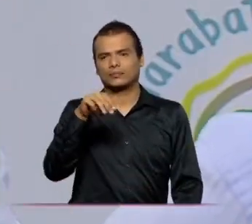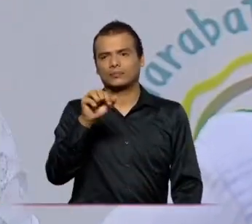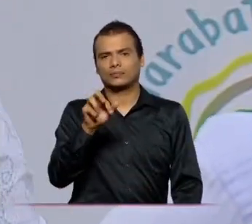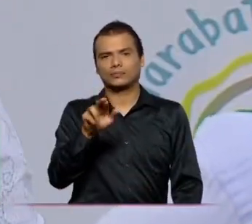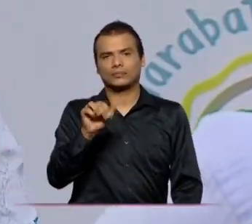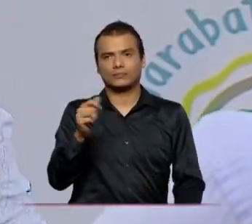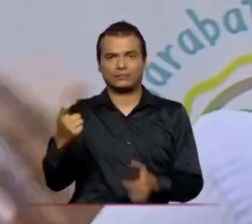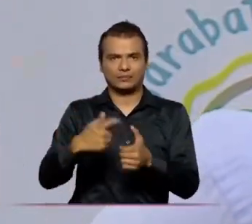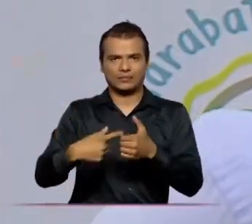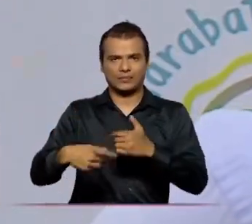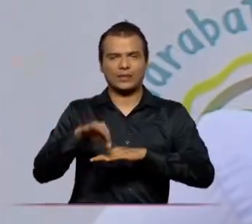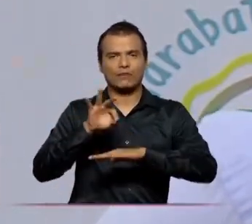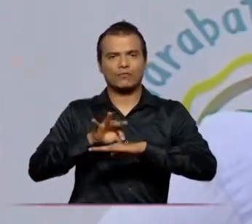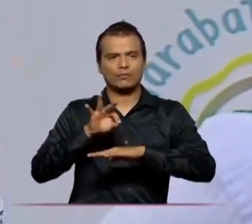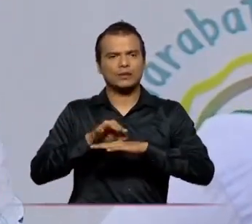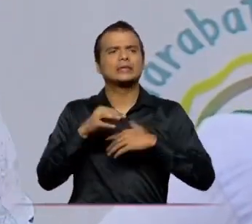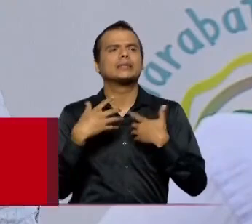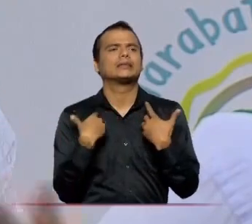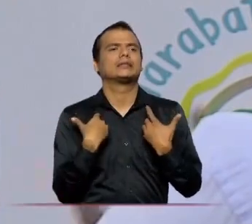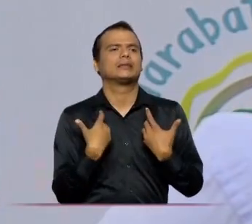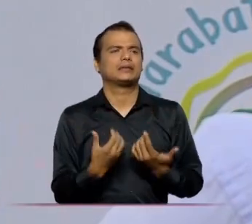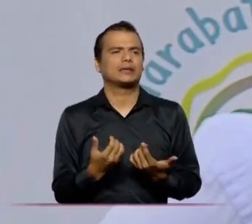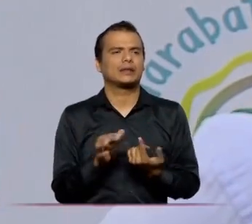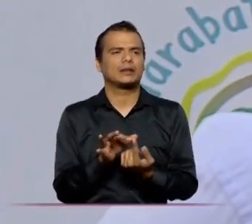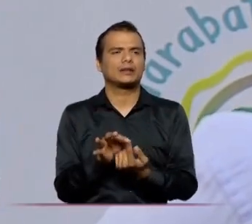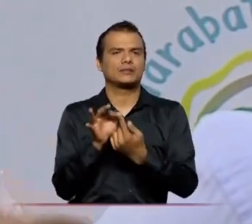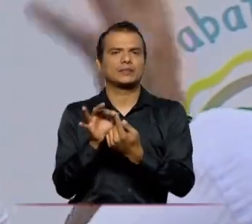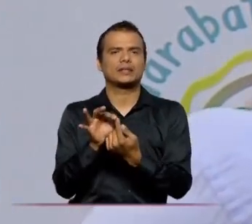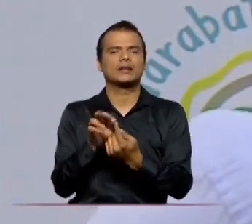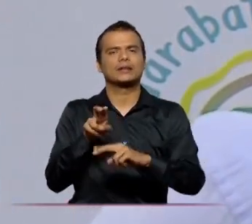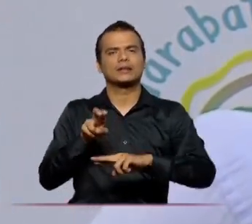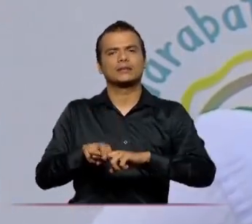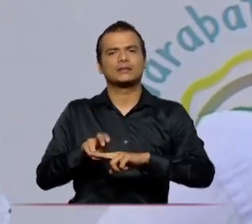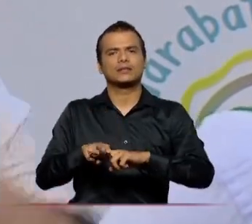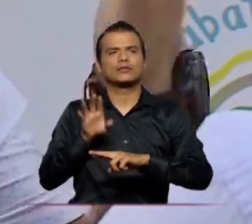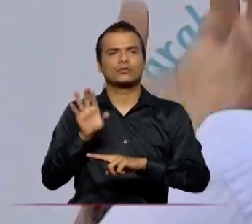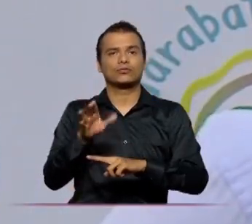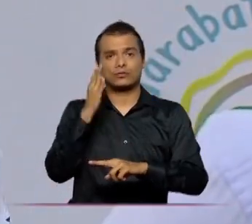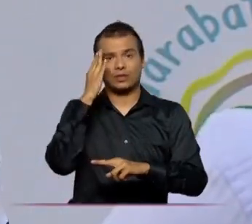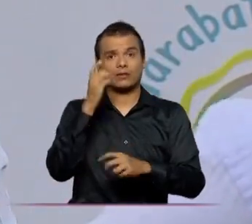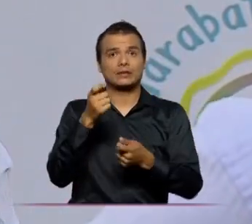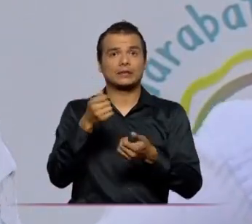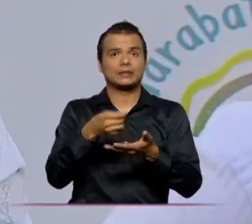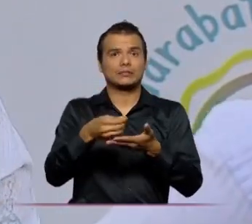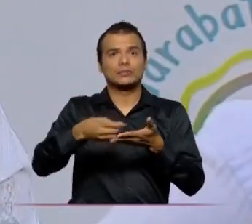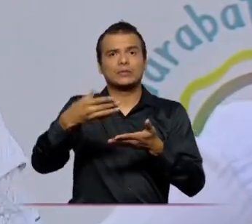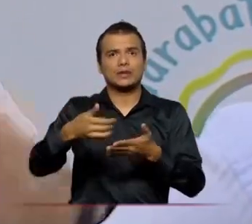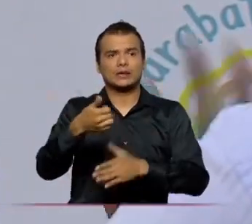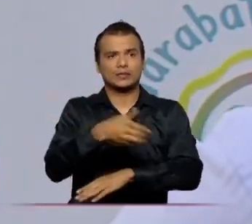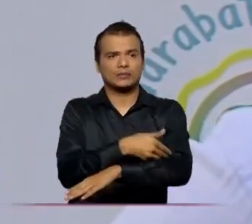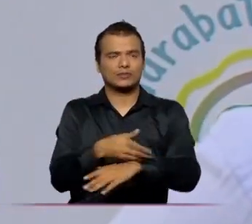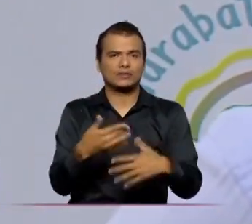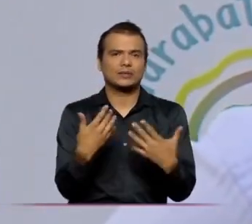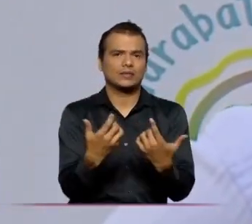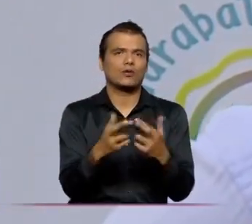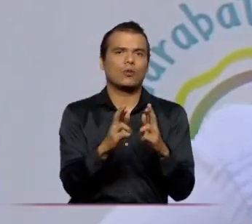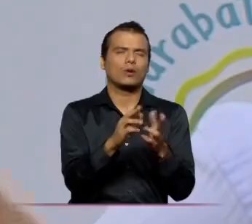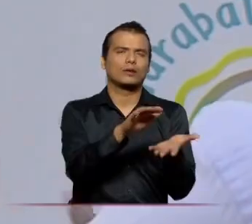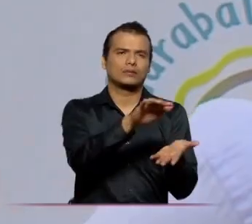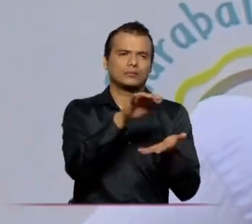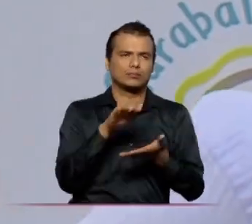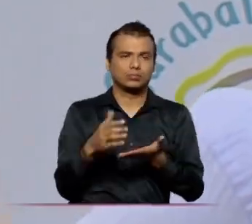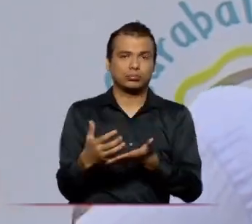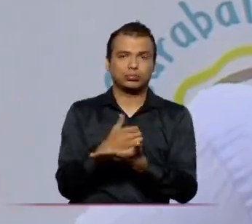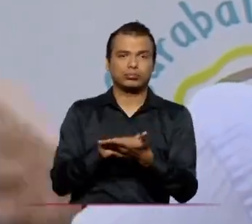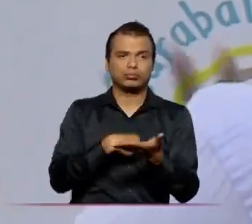trabajando y estamos detrás de conseguir una silla neurológica para ella, pues que está evaluada por más de 10 millones de pesos. Entonces estamos en ese proceso de